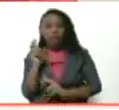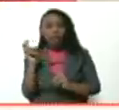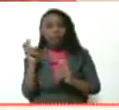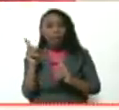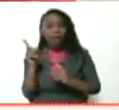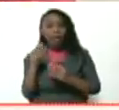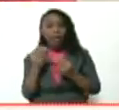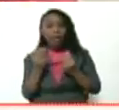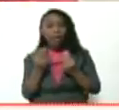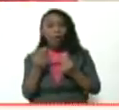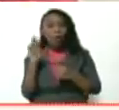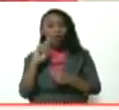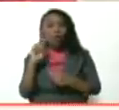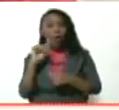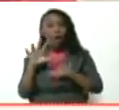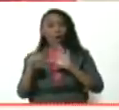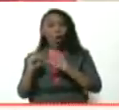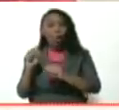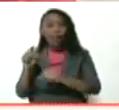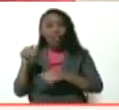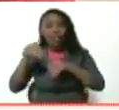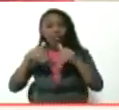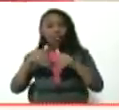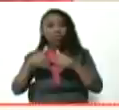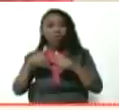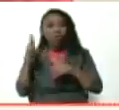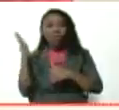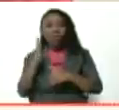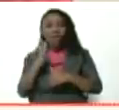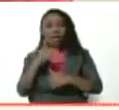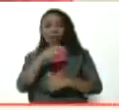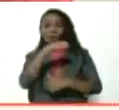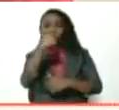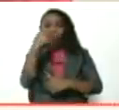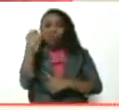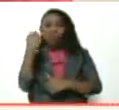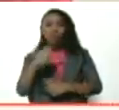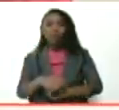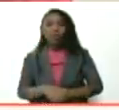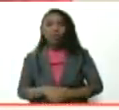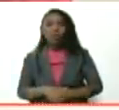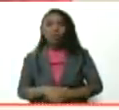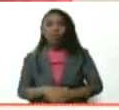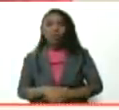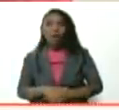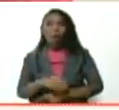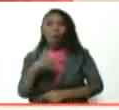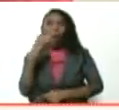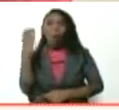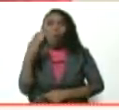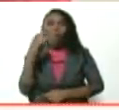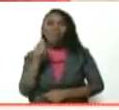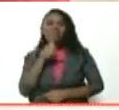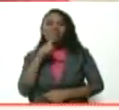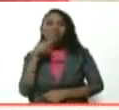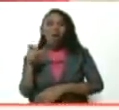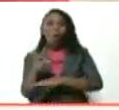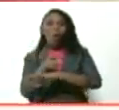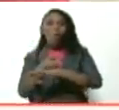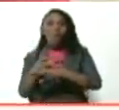que el dinero utilizado para la compra de votos viene del narcotráfico. En Colombia, quien gobierna es el